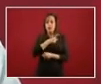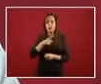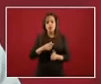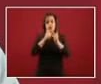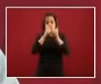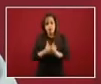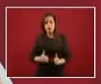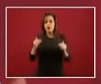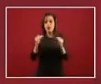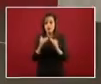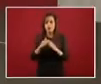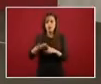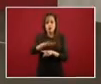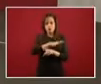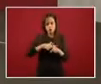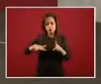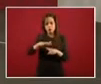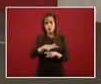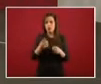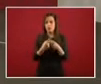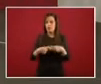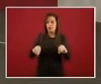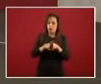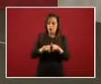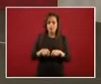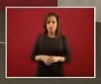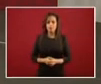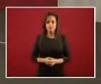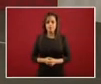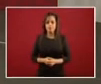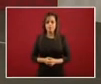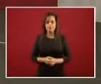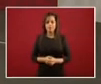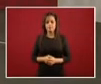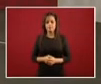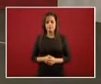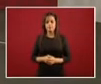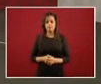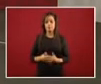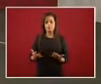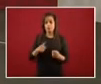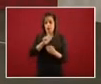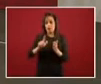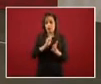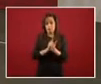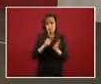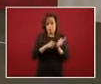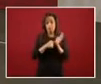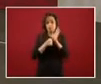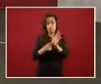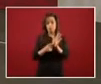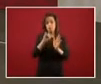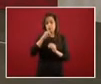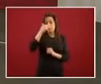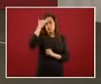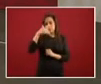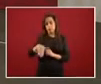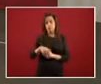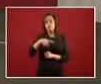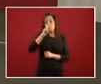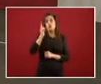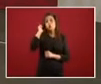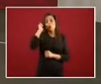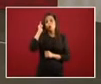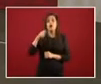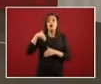todos al mismo tiempo. Canciller. Todas las posibilidades están y el marco legal de México lo contempla, pero quisiéramos no llegar a ese